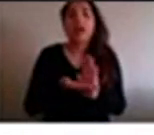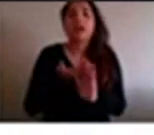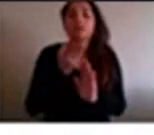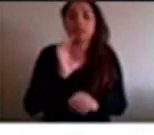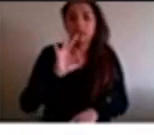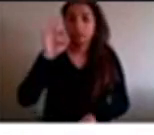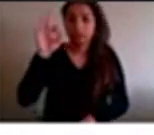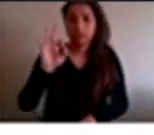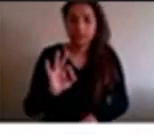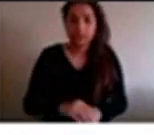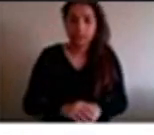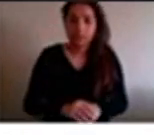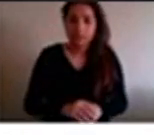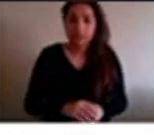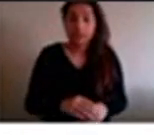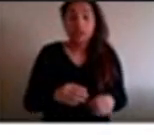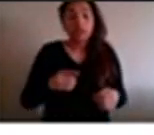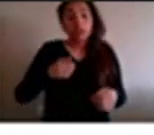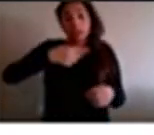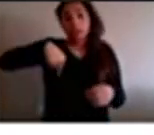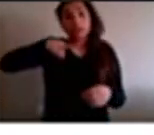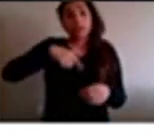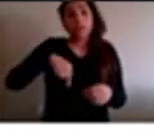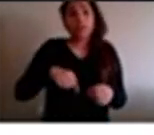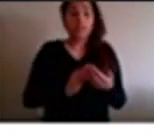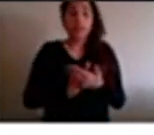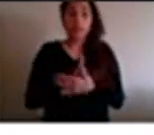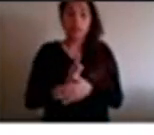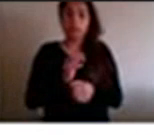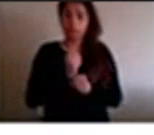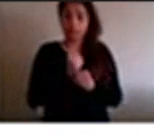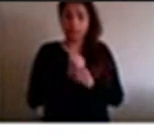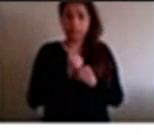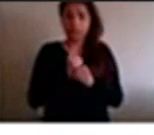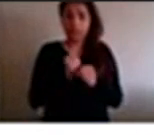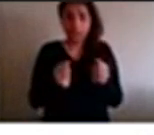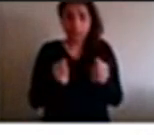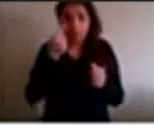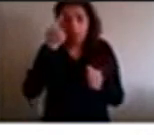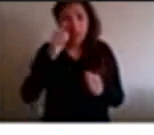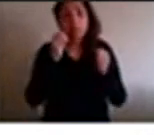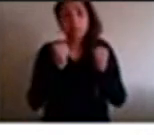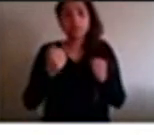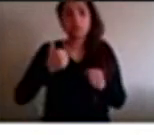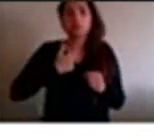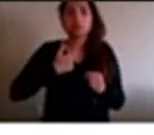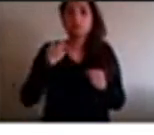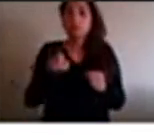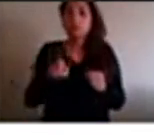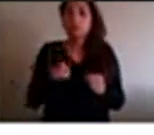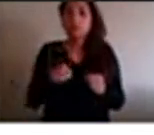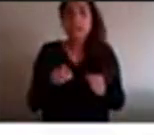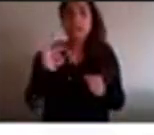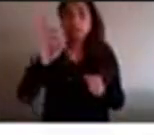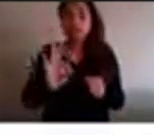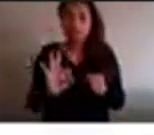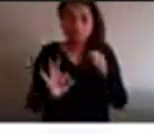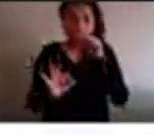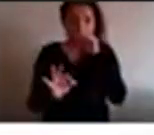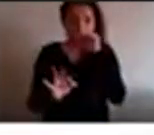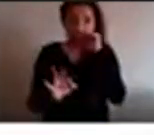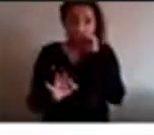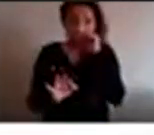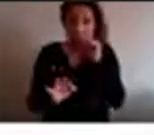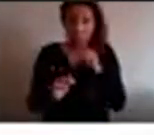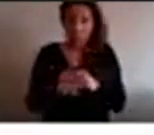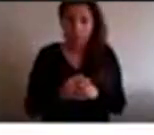trabajando para que se dé cumplimiento a esta cuota? Pues hemos venido trabajando conjuntamente con la Función Pública y la Alta Consejería de las Personas con Discapacidad.